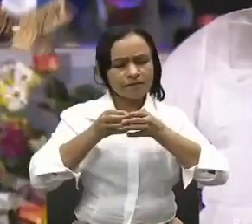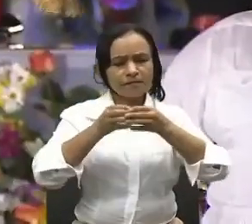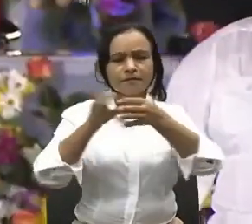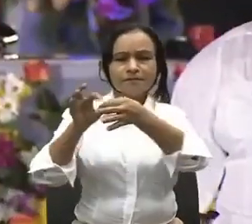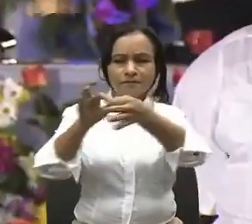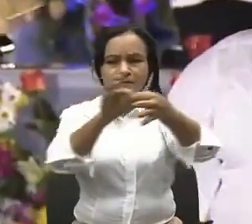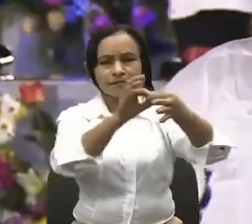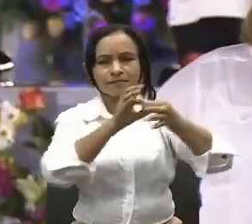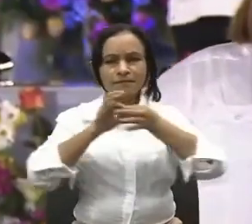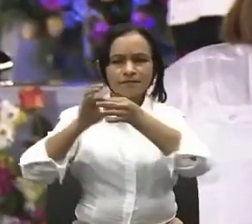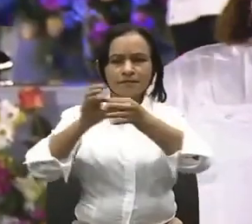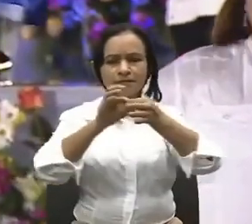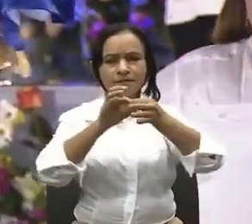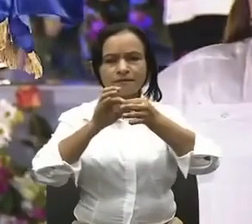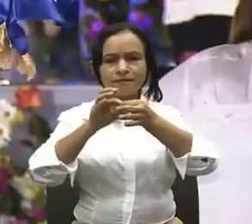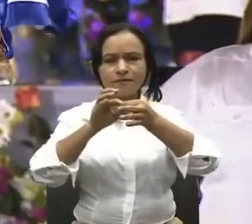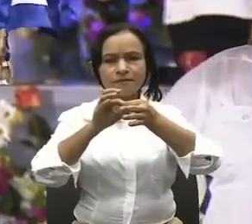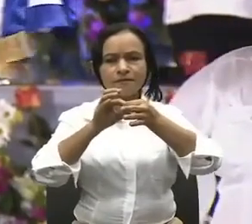tenemos que ir juntos. Y